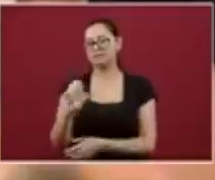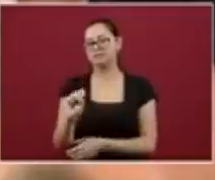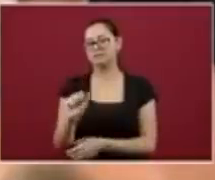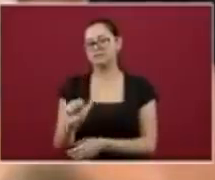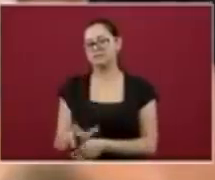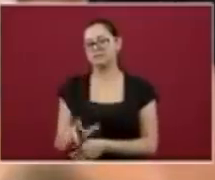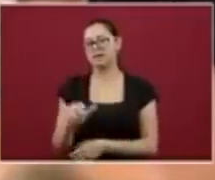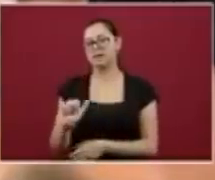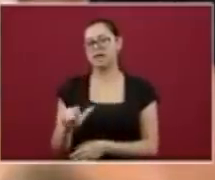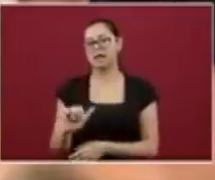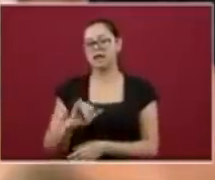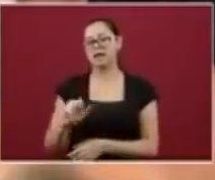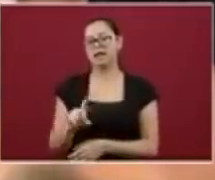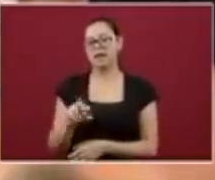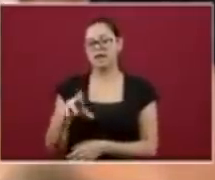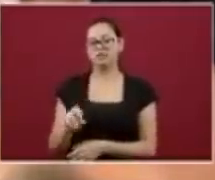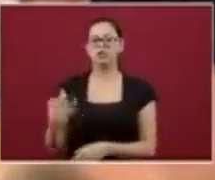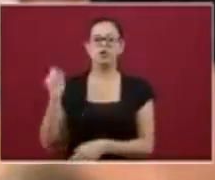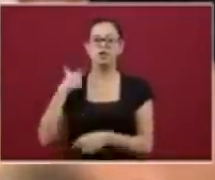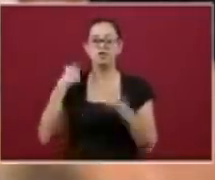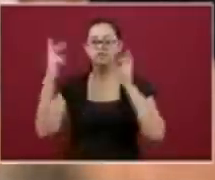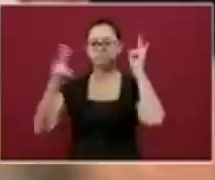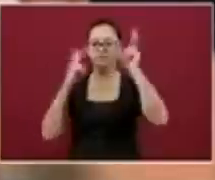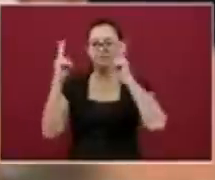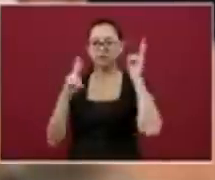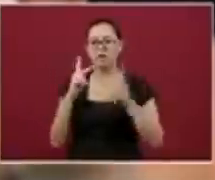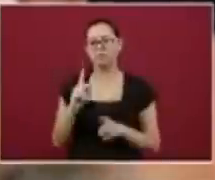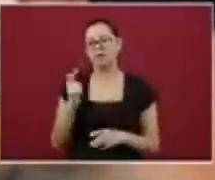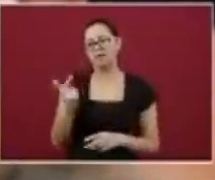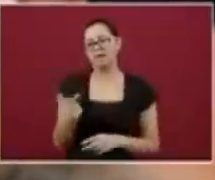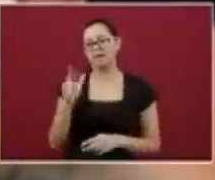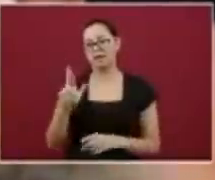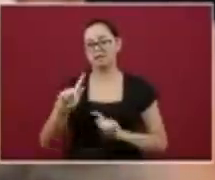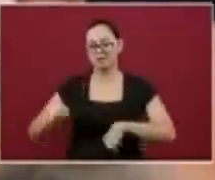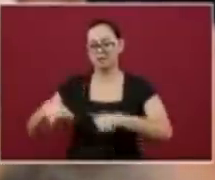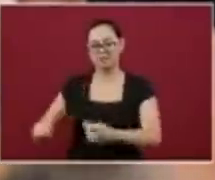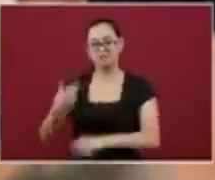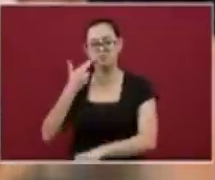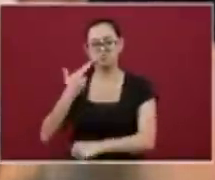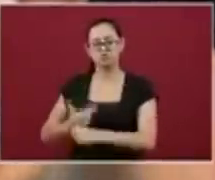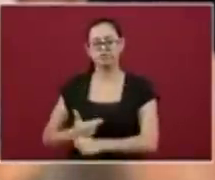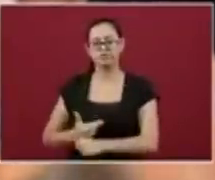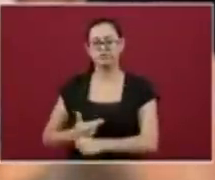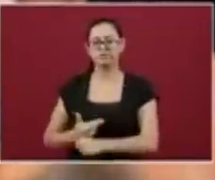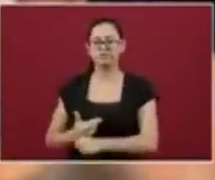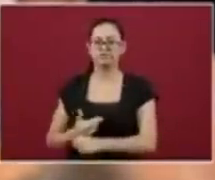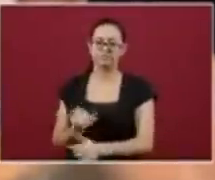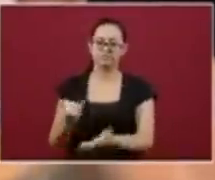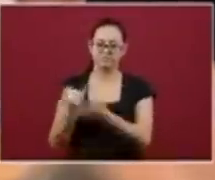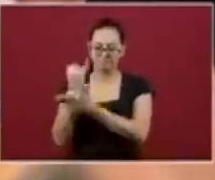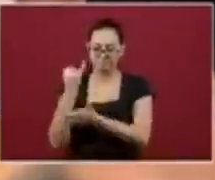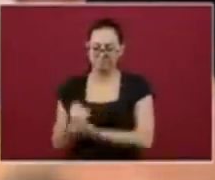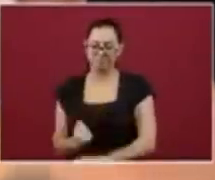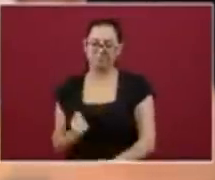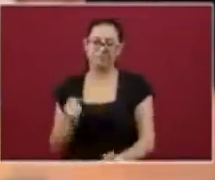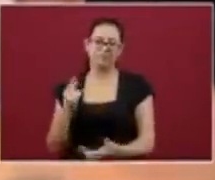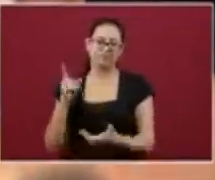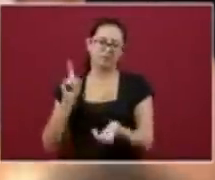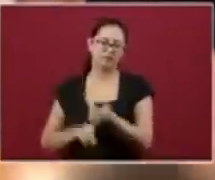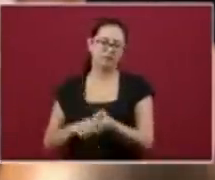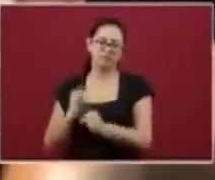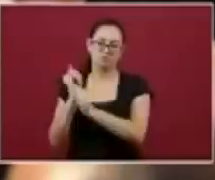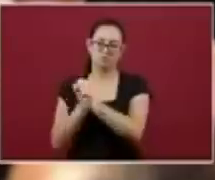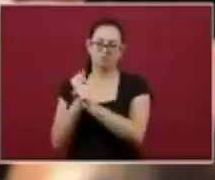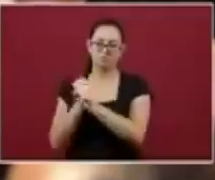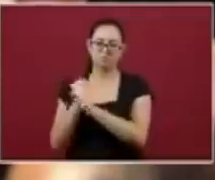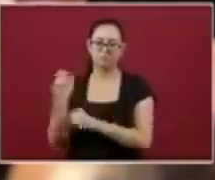Chávez Flores. Él fue exvisitador de la PGR, encargado de dictaminar la investigación contra